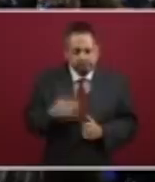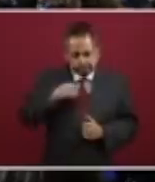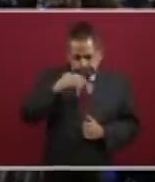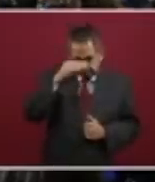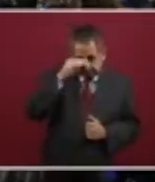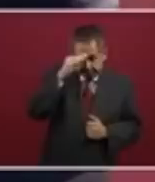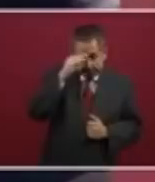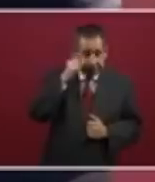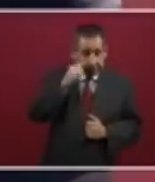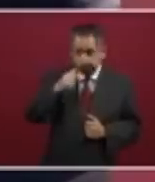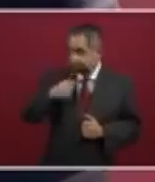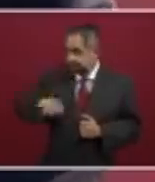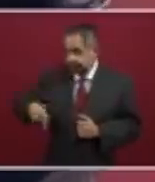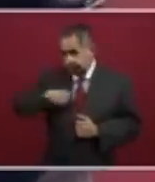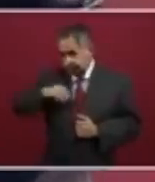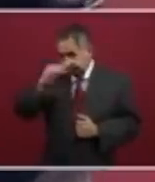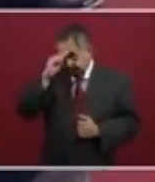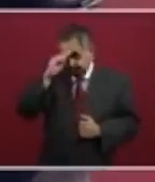buscando